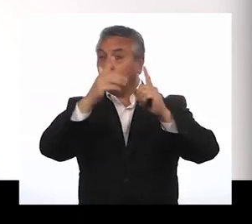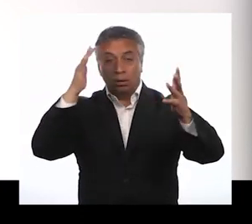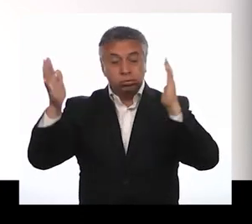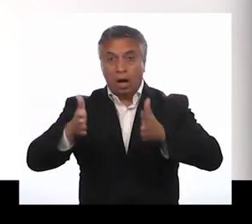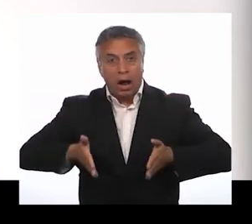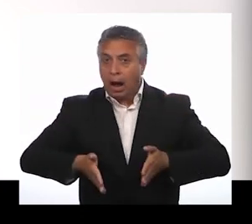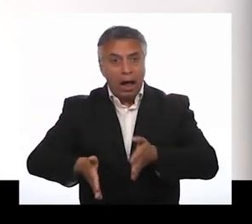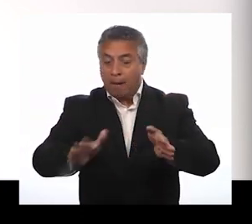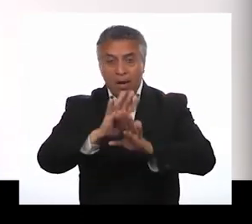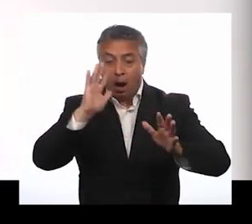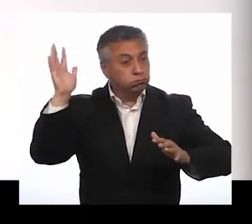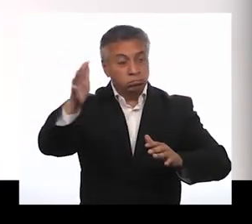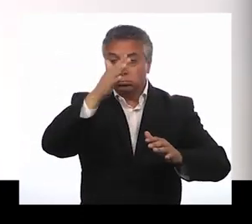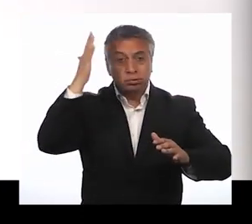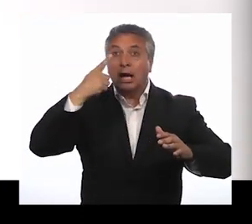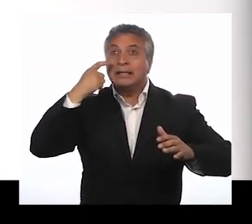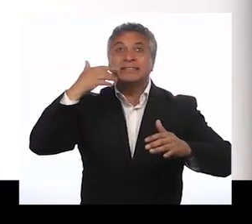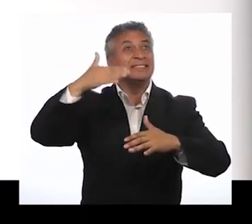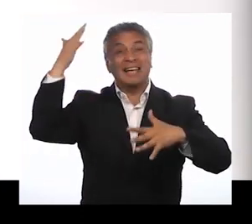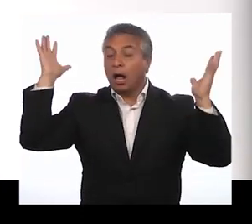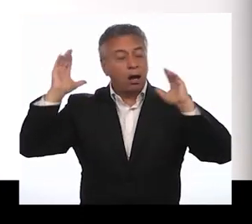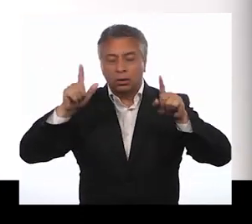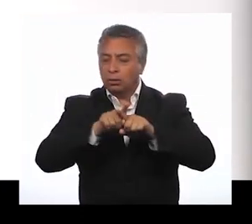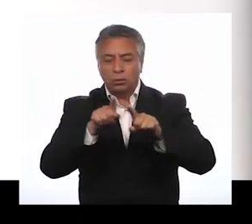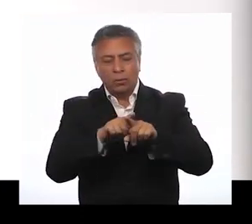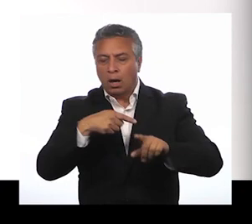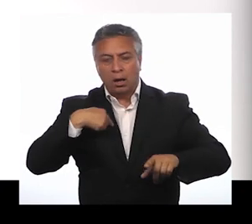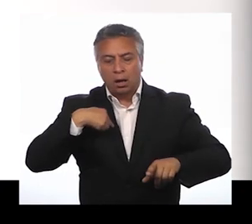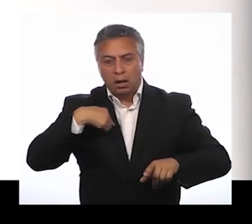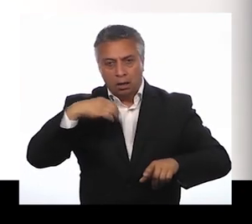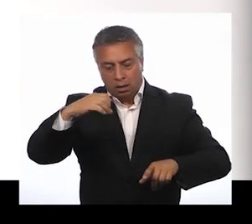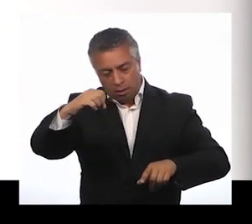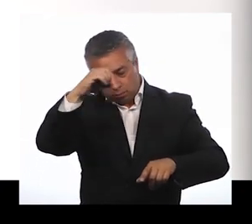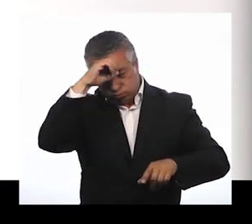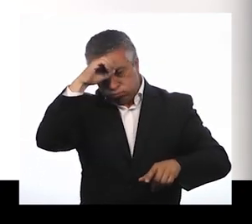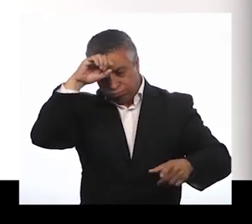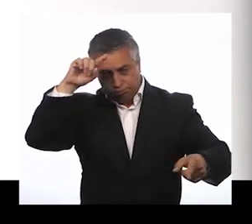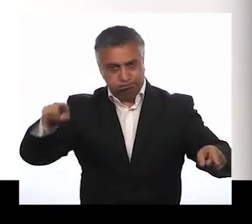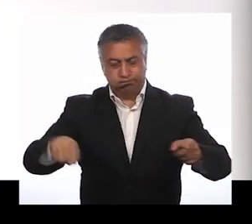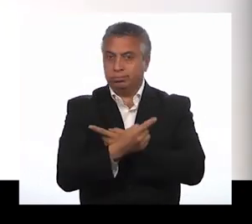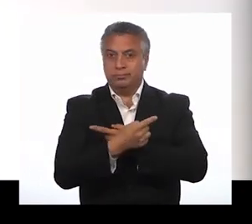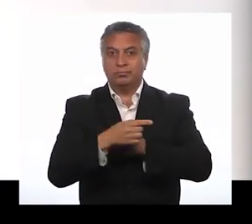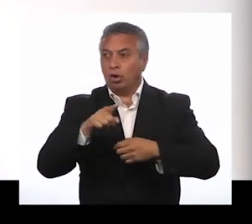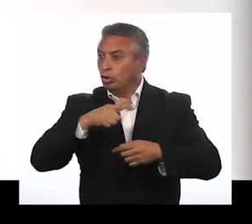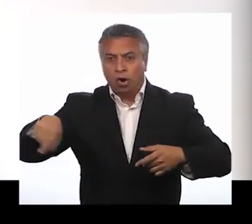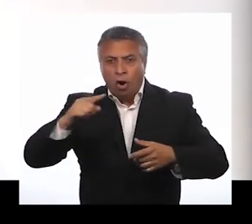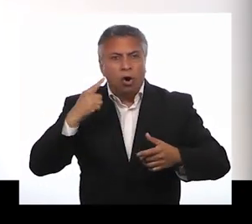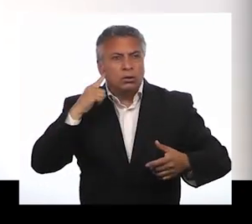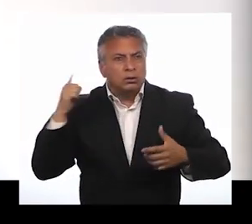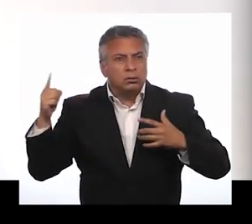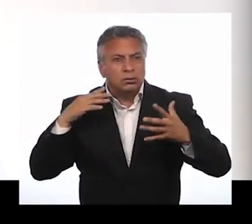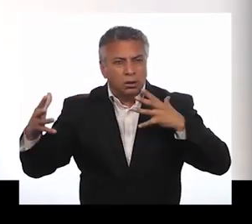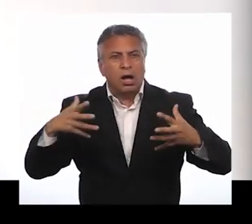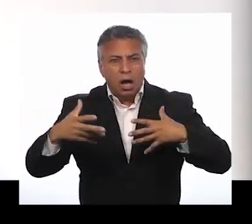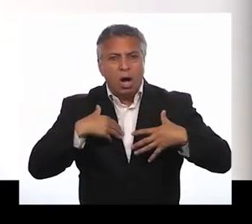del camino, del cielo, no sé. Y todo estaba súper rugido y cosas así,